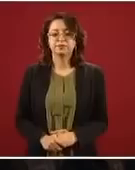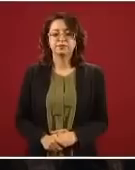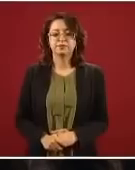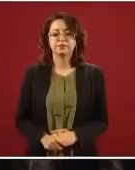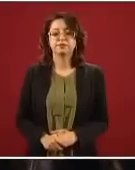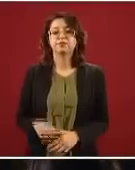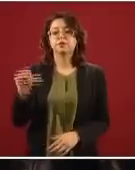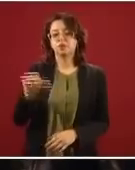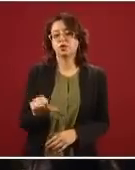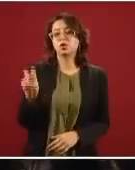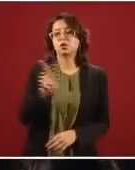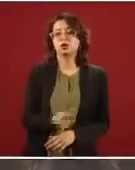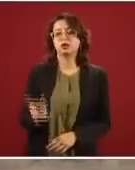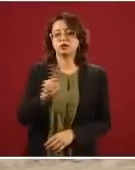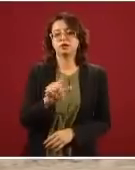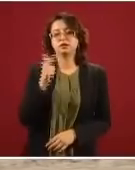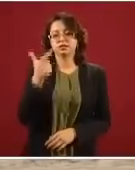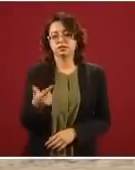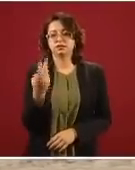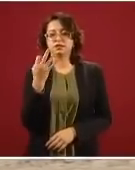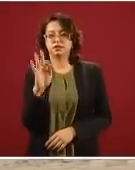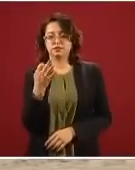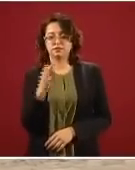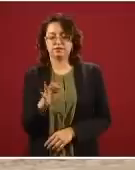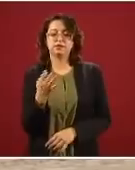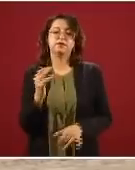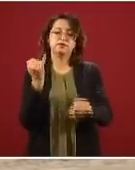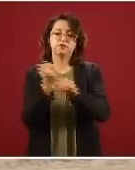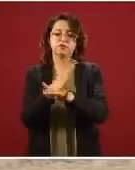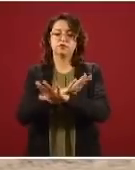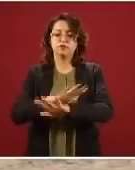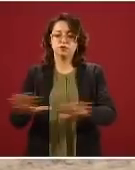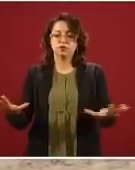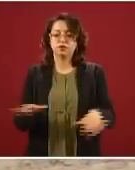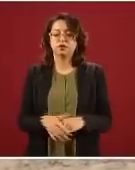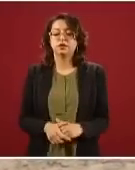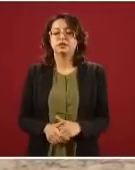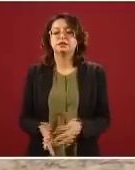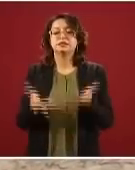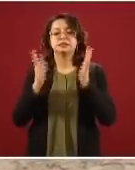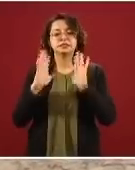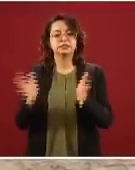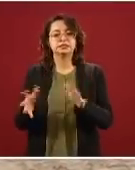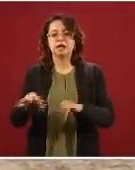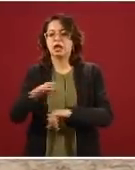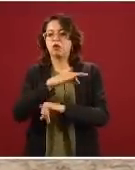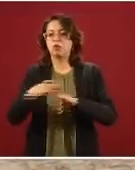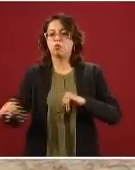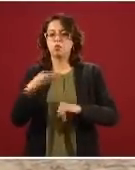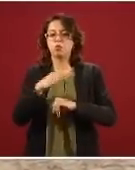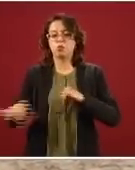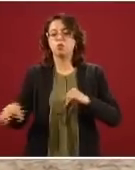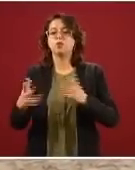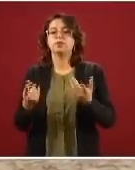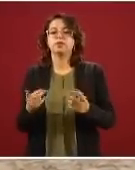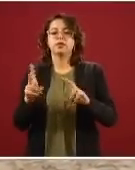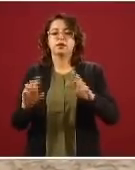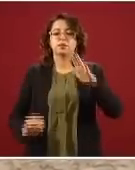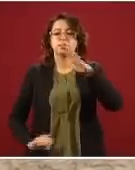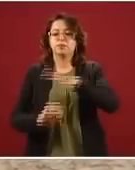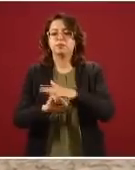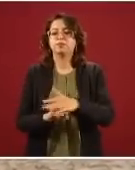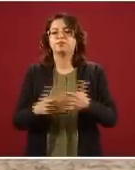Hoy es viernes 7 de febrero, vamos a pasar el reporte. Estamos ya en el acabado final de la plataforma, tanto